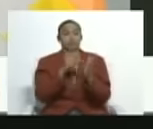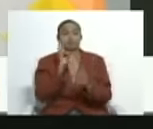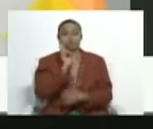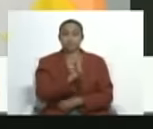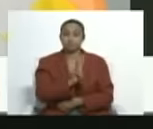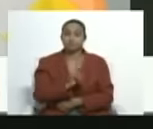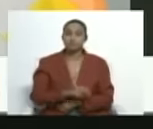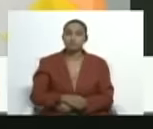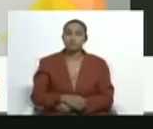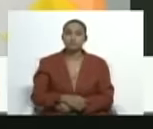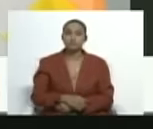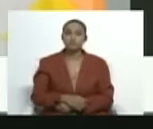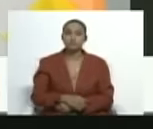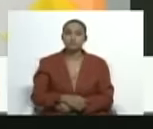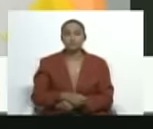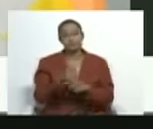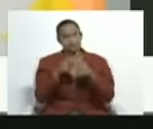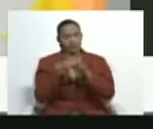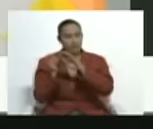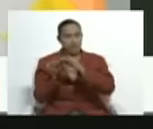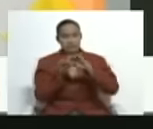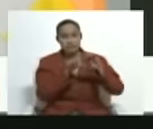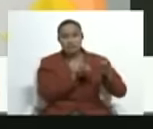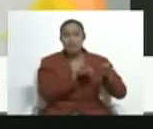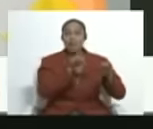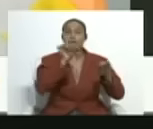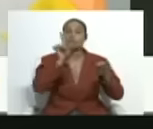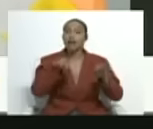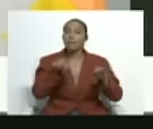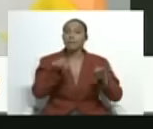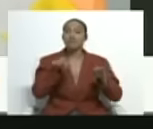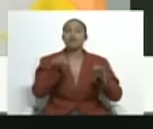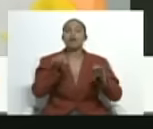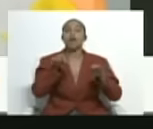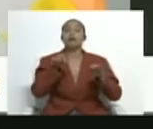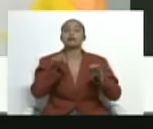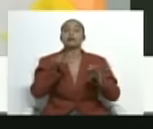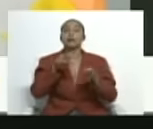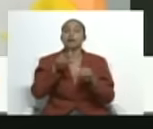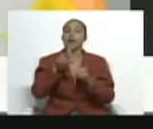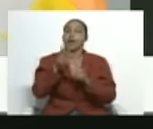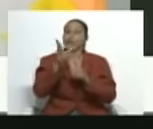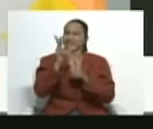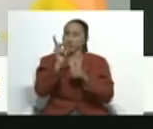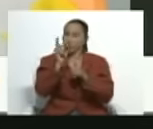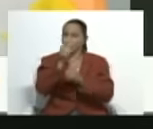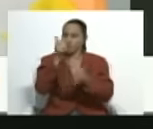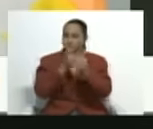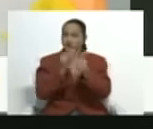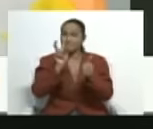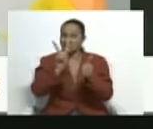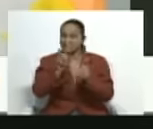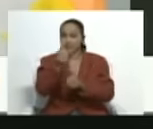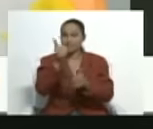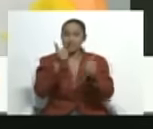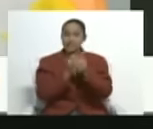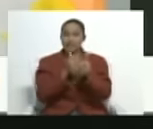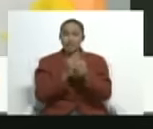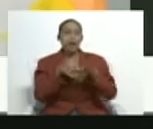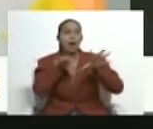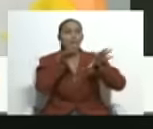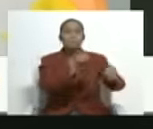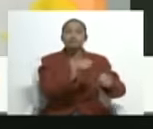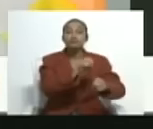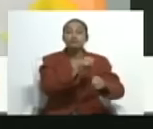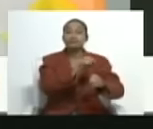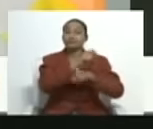Por otra parte, el secuestro del ex vicepresidente Jorge Glass atropella el derecho humano al asilo